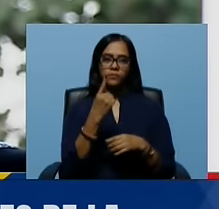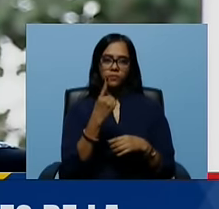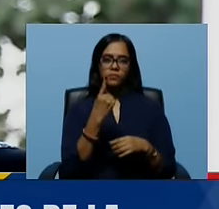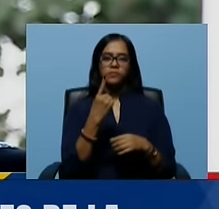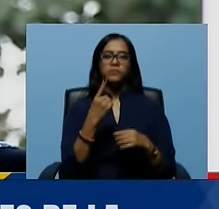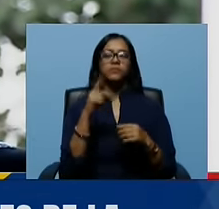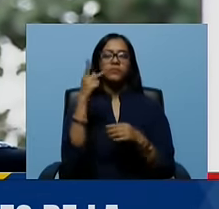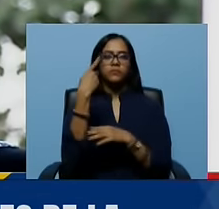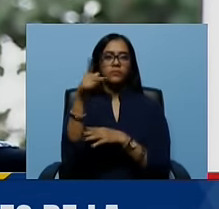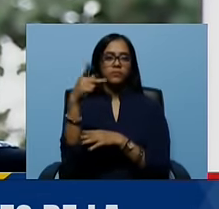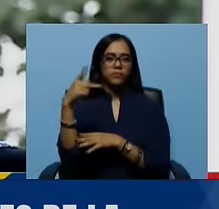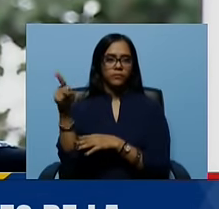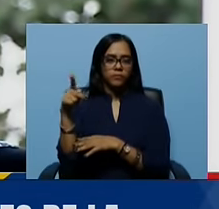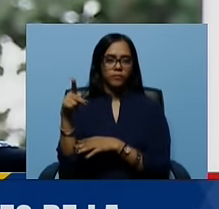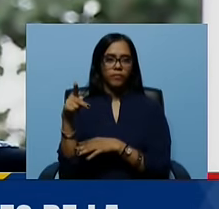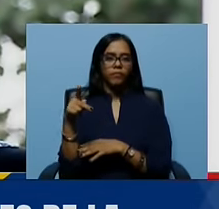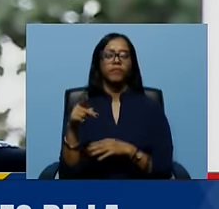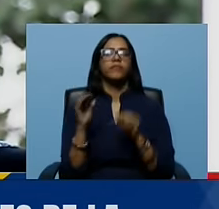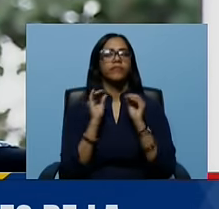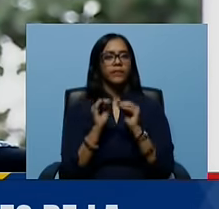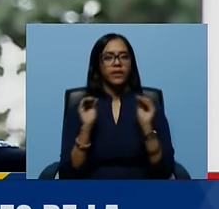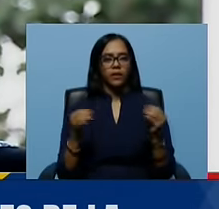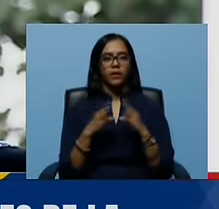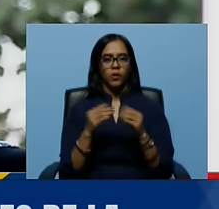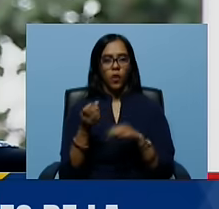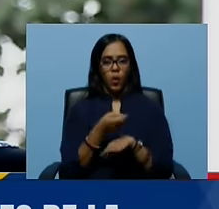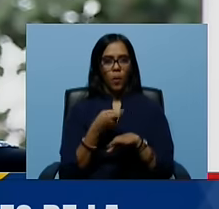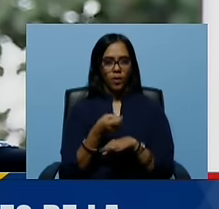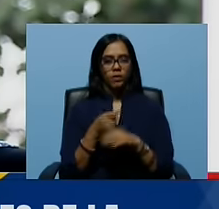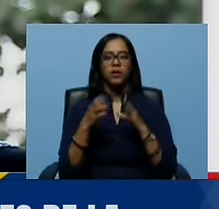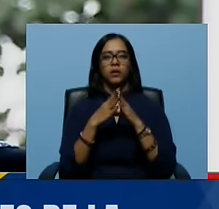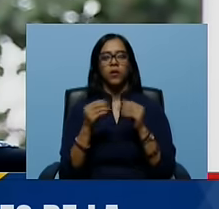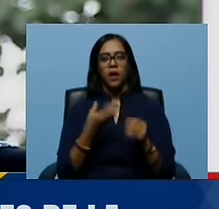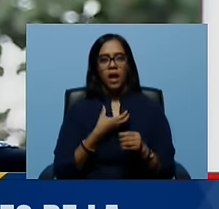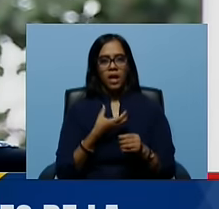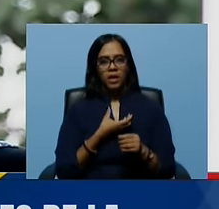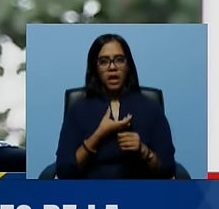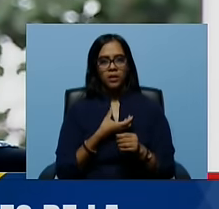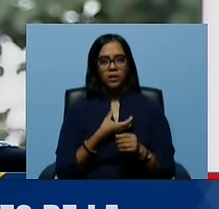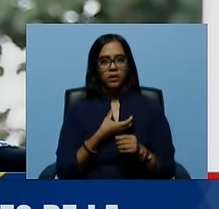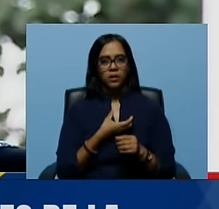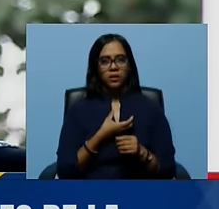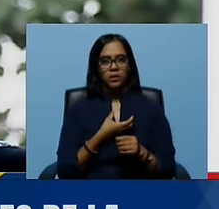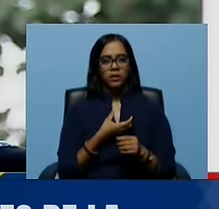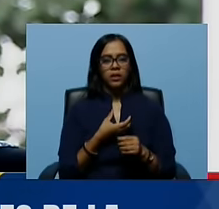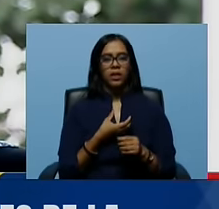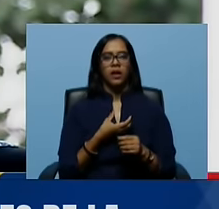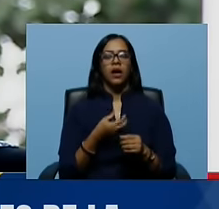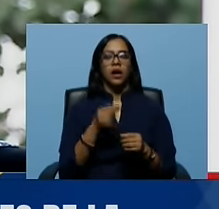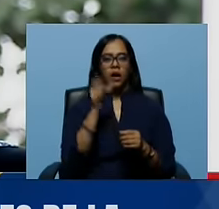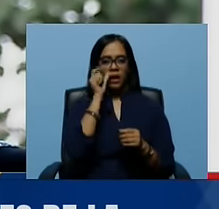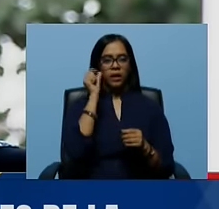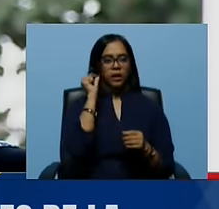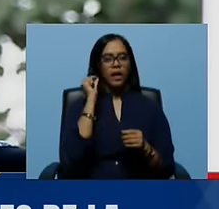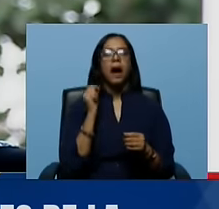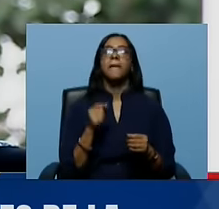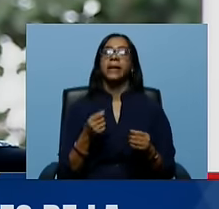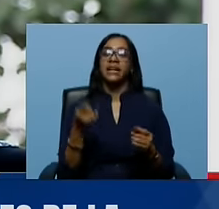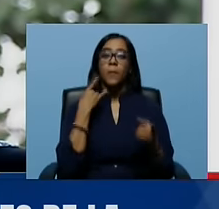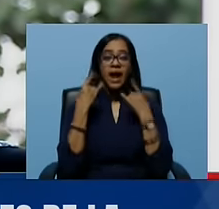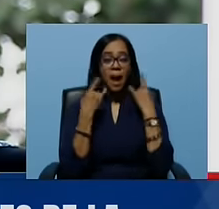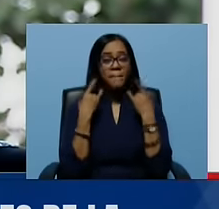parroquia. Y he llamado a todos los gobernadores, a todos los alcaldes y alcaldesas para que se pongan las